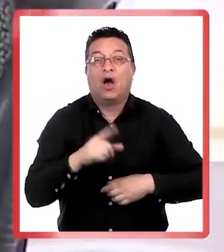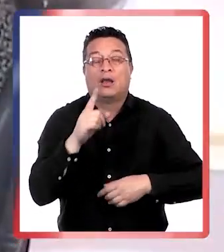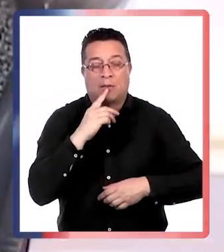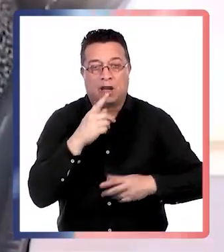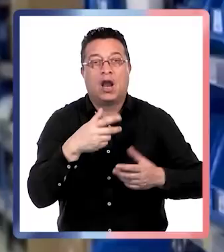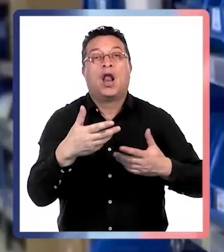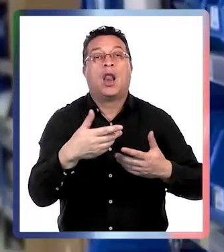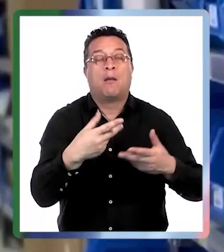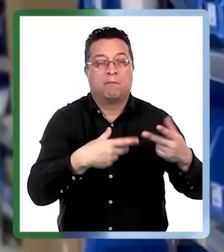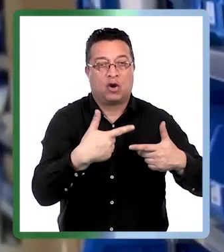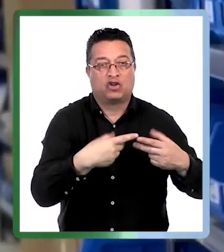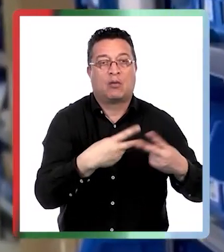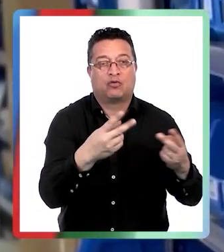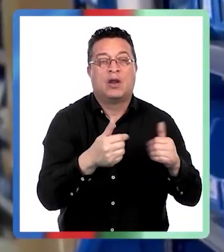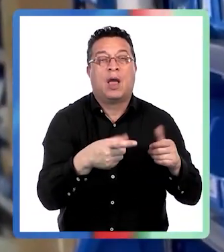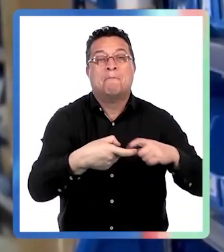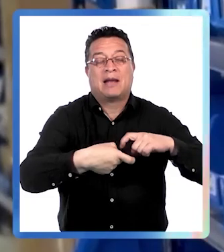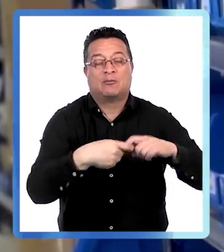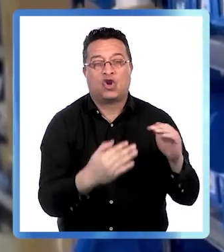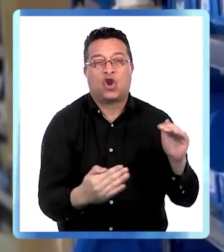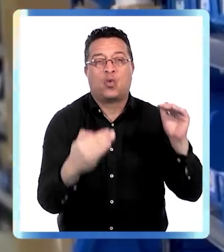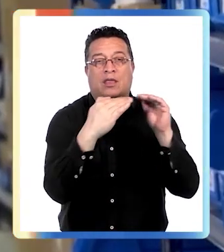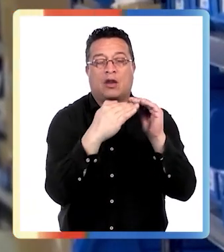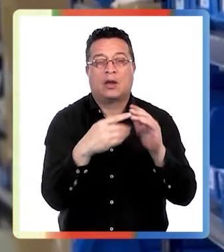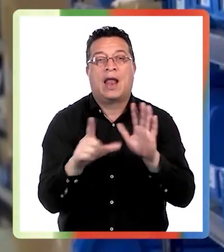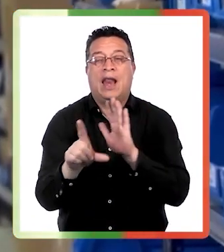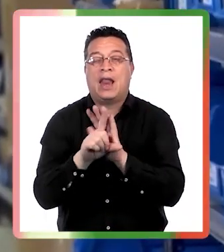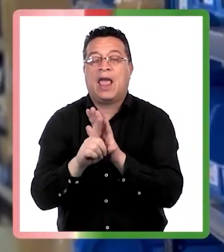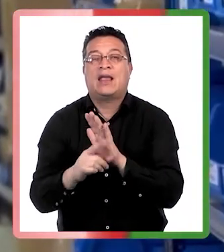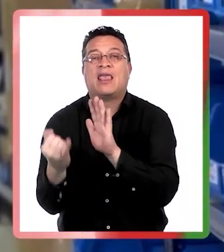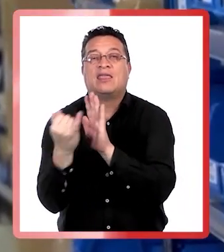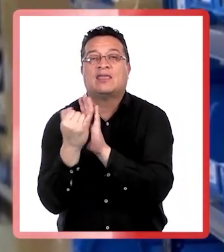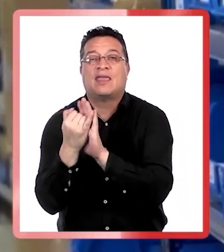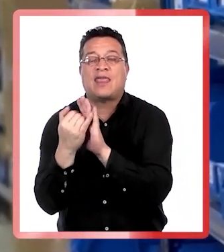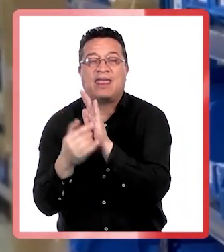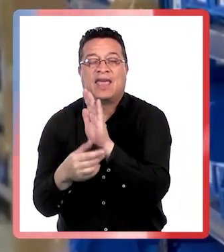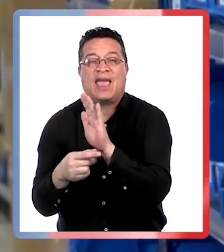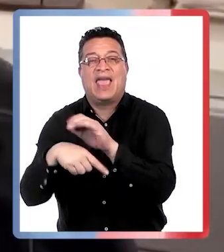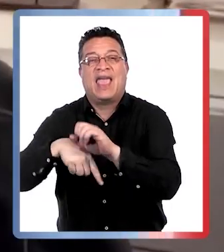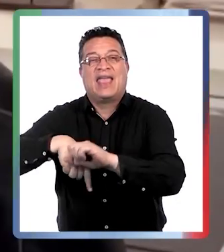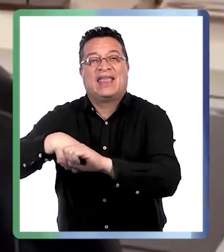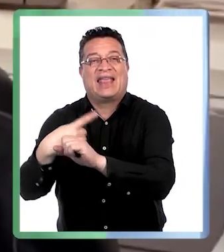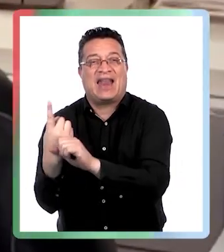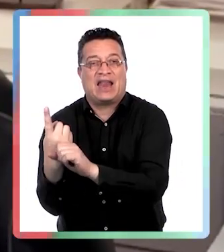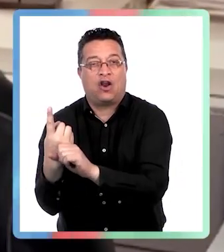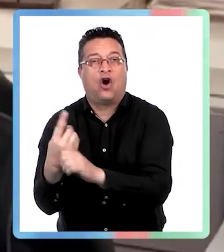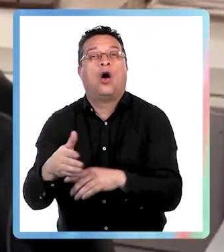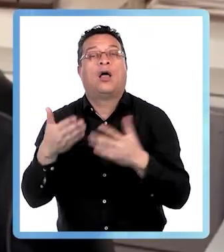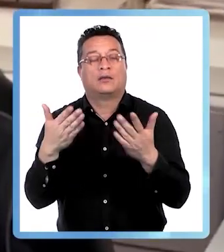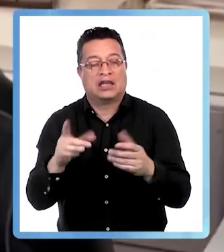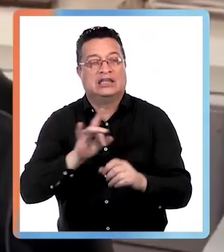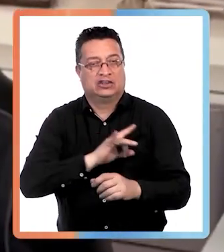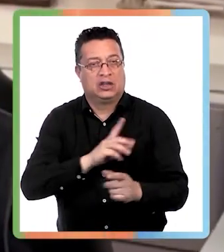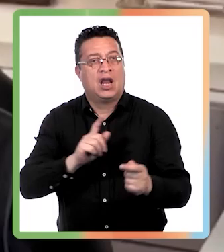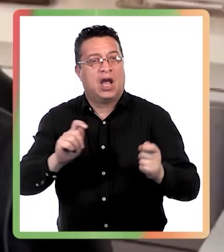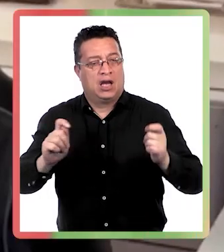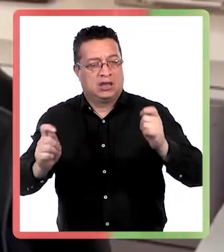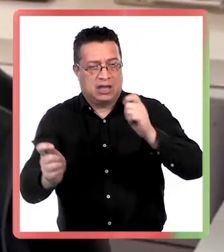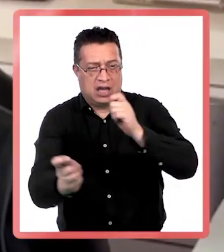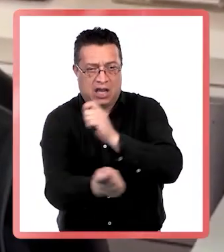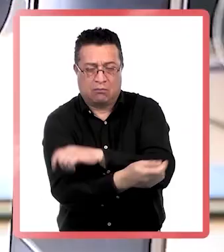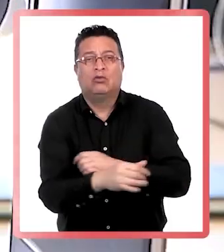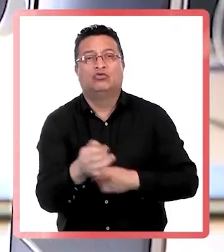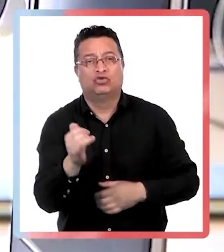las políticas públicas como el matrimonio igualitario, la ley de identidad de género. Por tanto, Chile ha ido cambiando y lo que